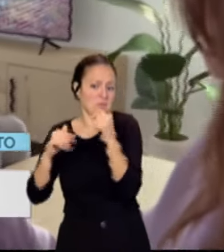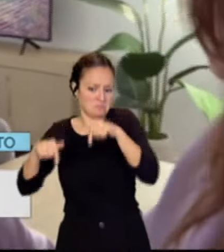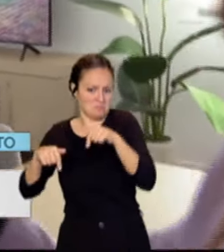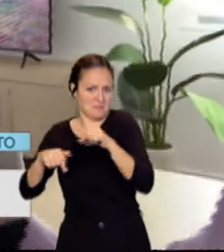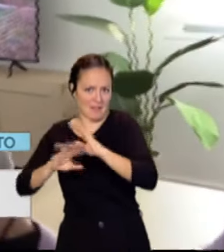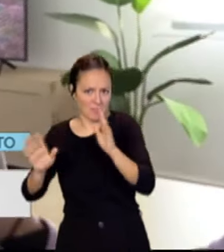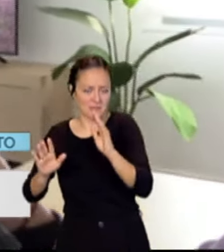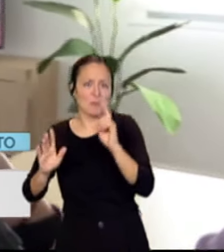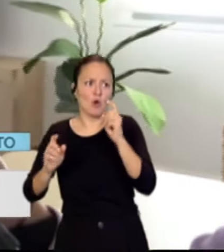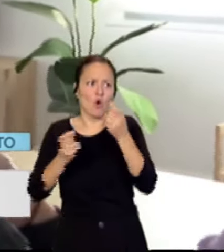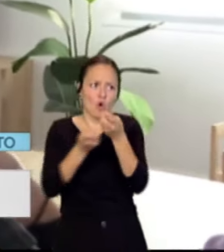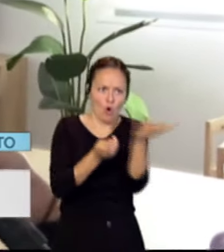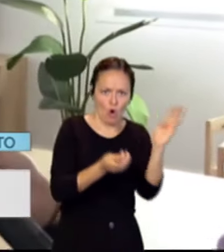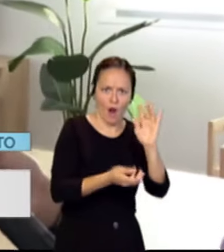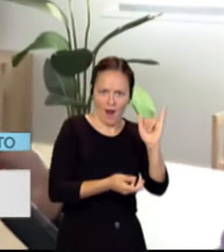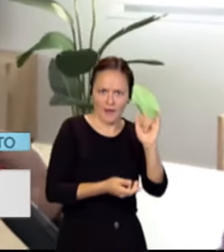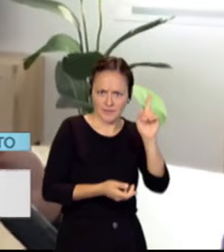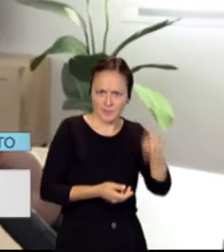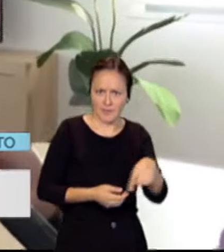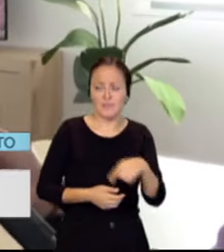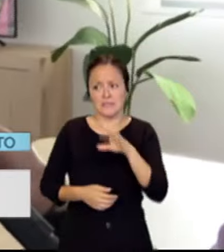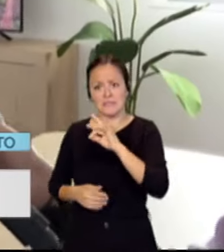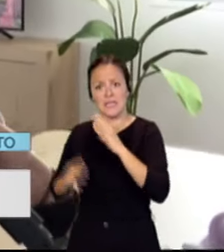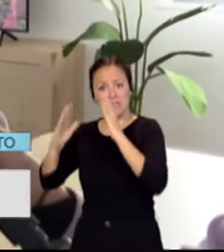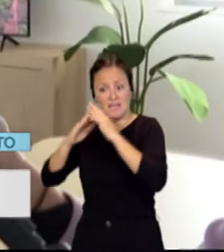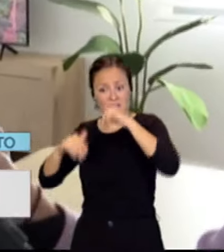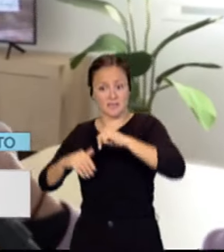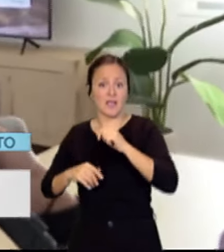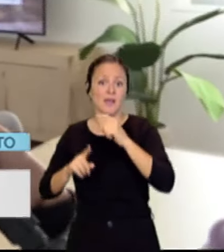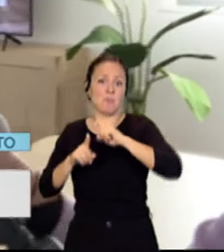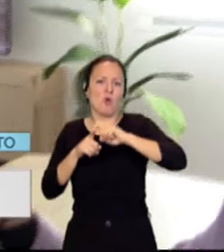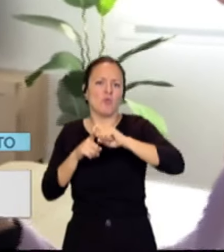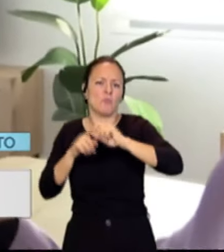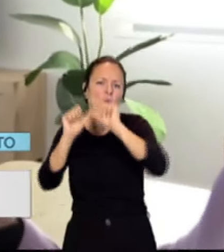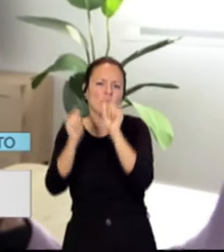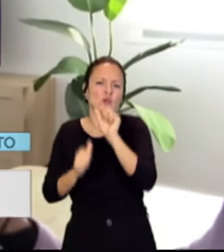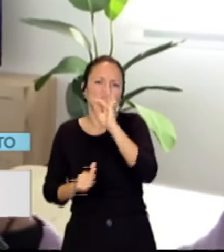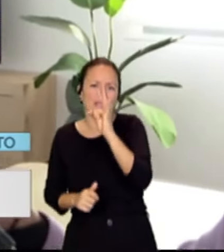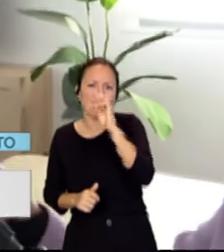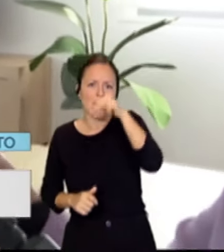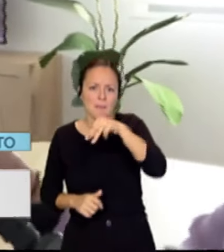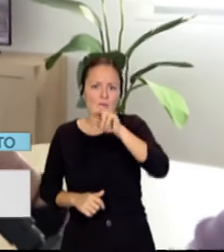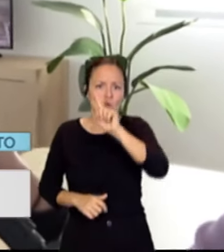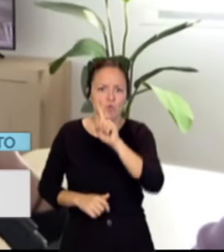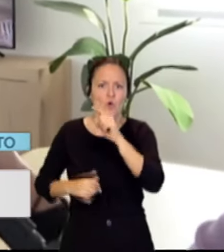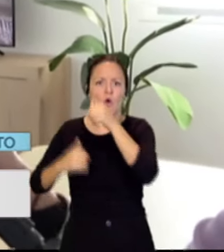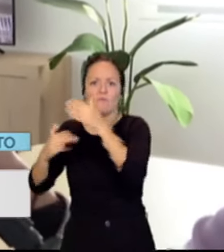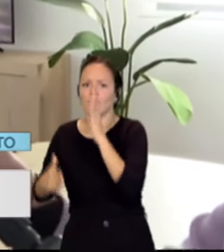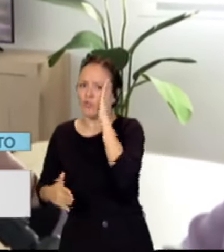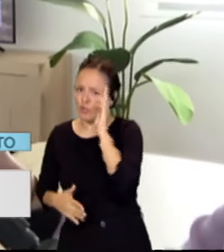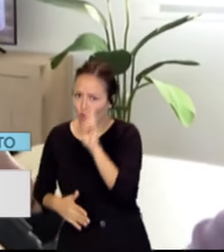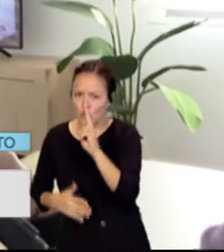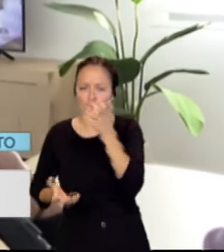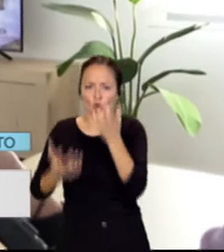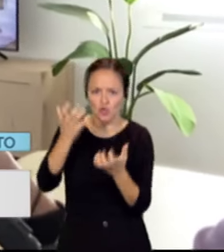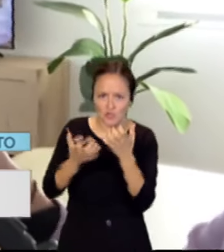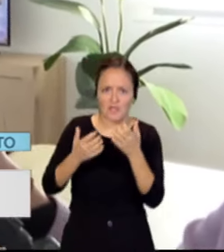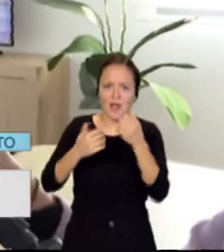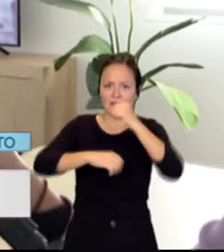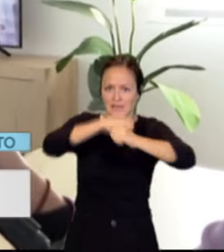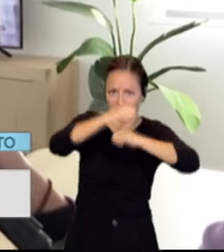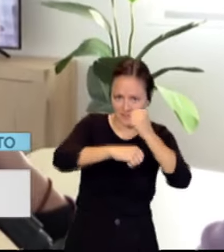en el modelo tm1 que tiene dos habitaciones un baño un salón y una cocina como han visto y un trastero tenemos dos modelos más uno